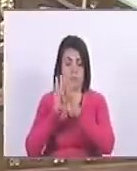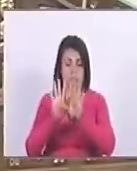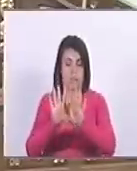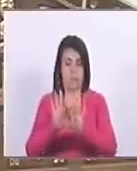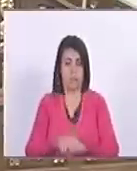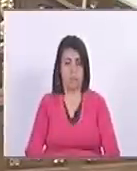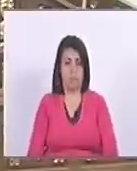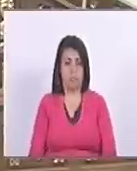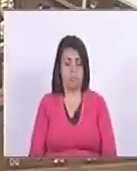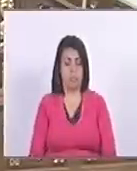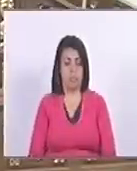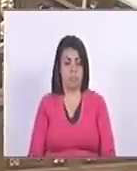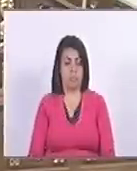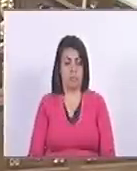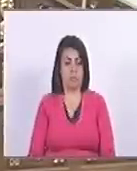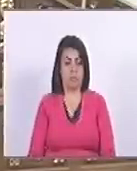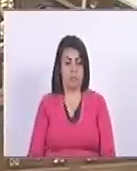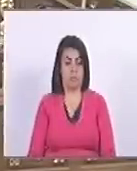secretario.